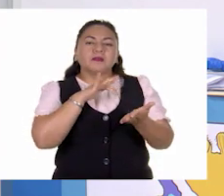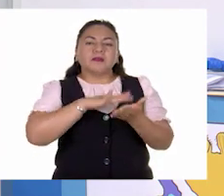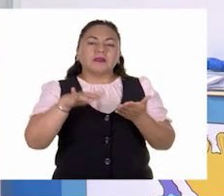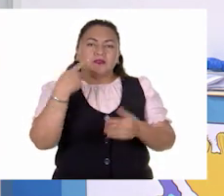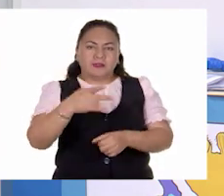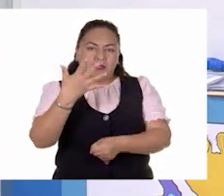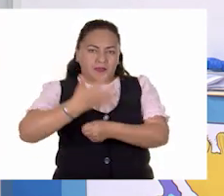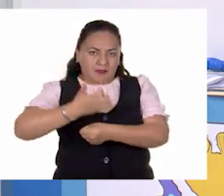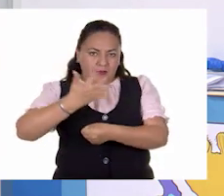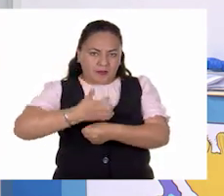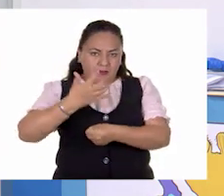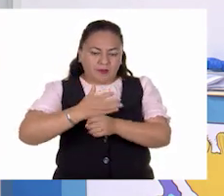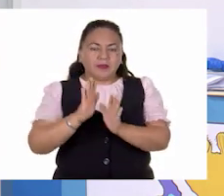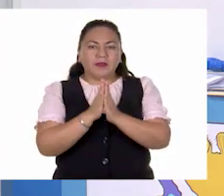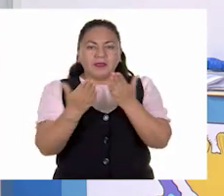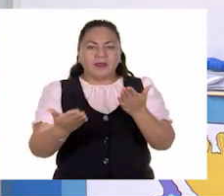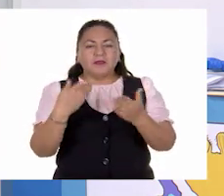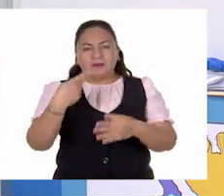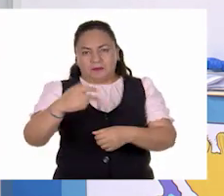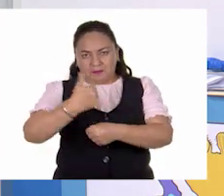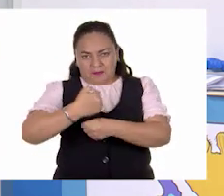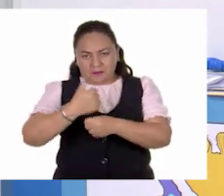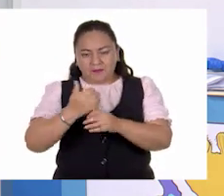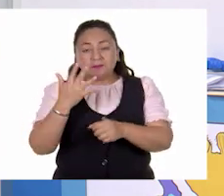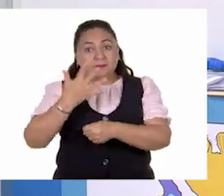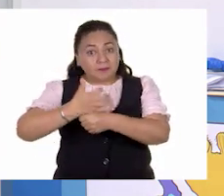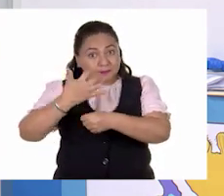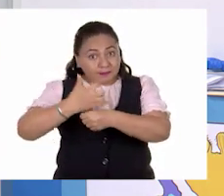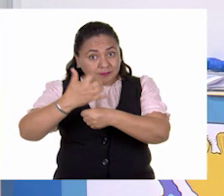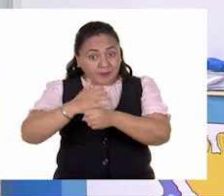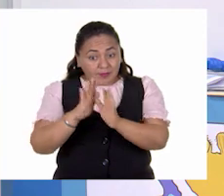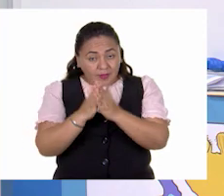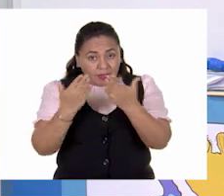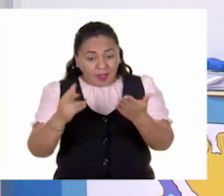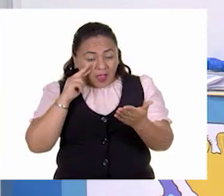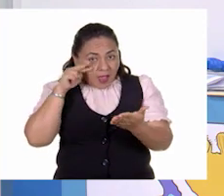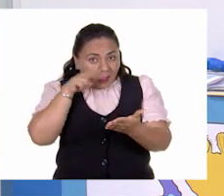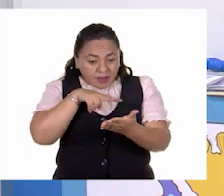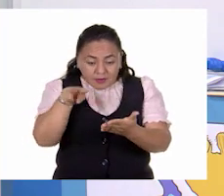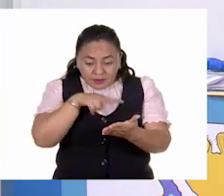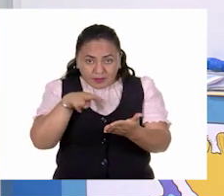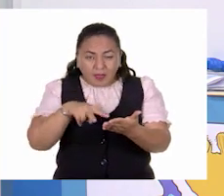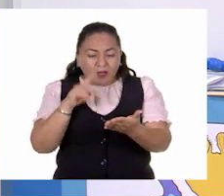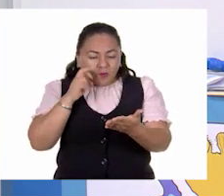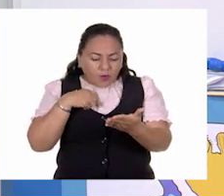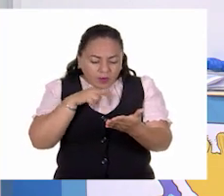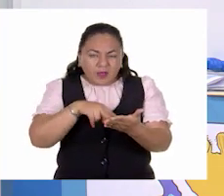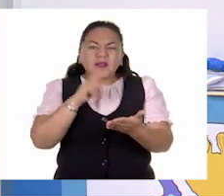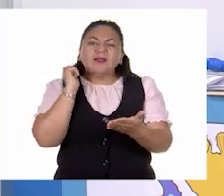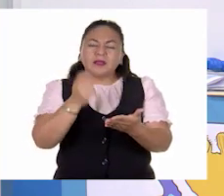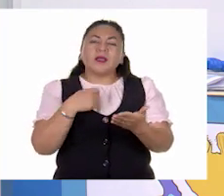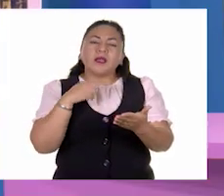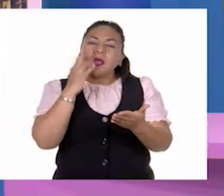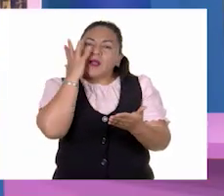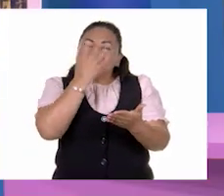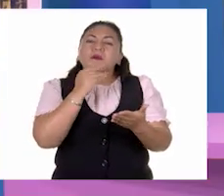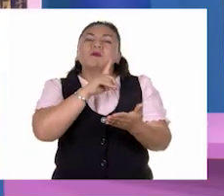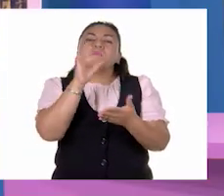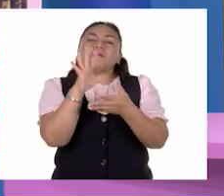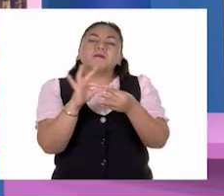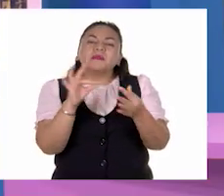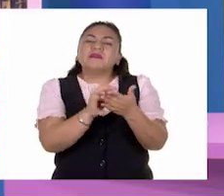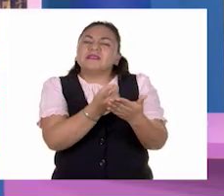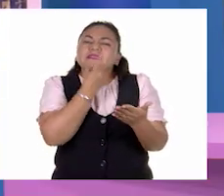quinto grado, sí, el de educación primaria. Primero que nada, para apreciarlos y platicar sobre lo que nos dicen,